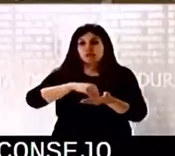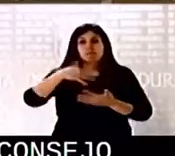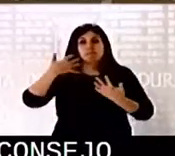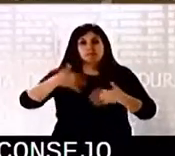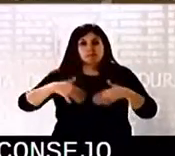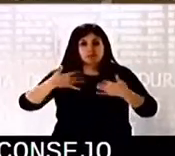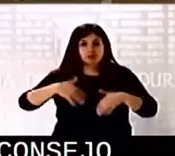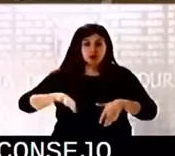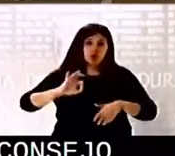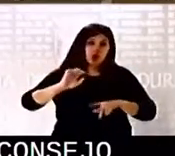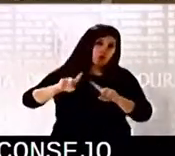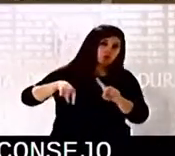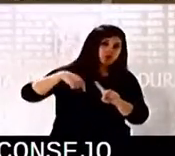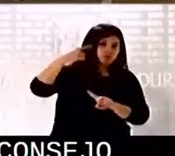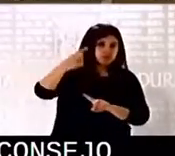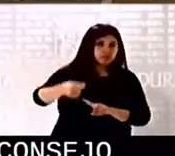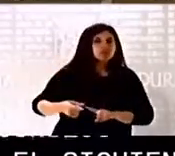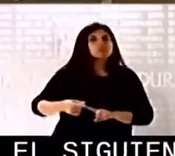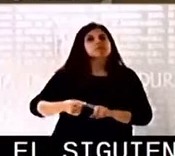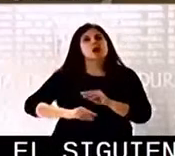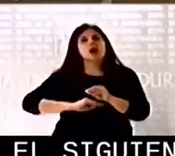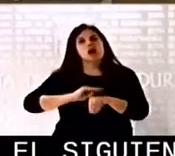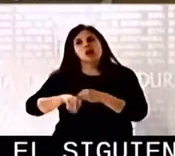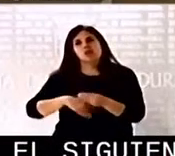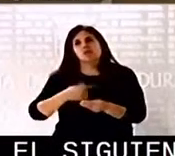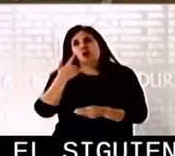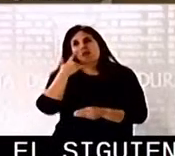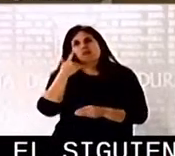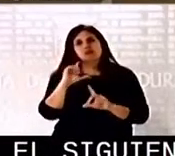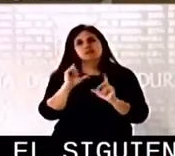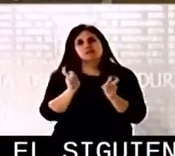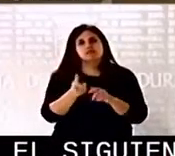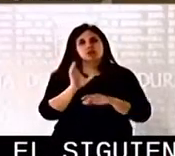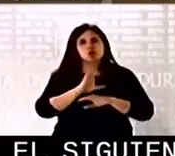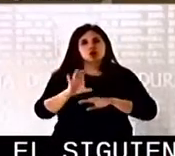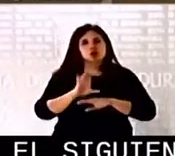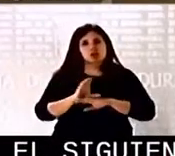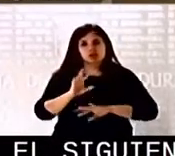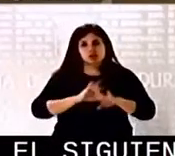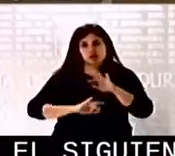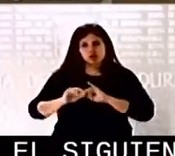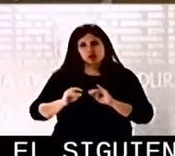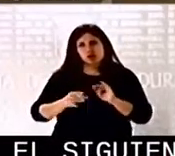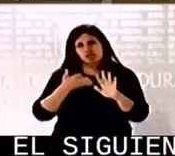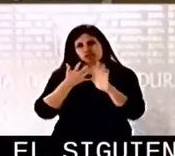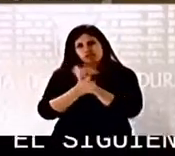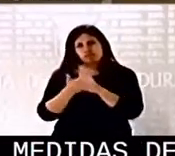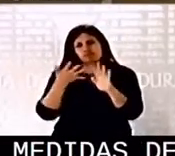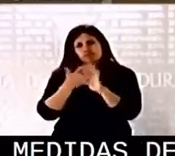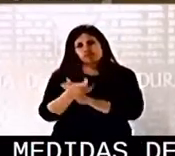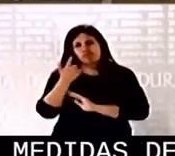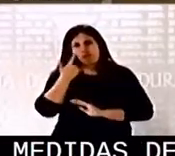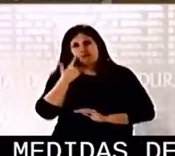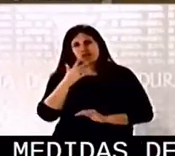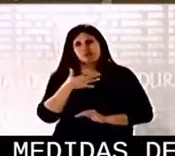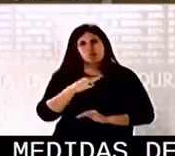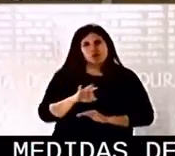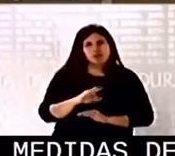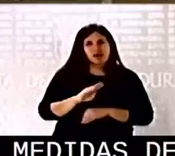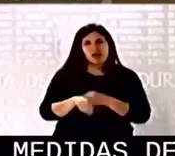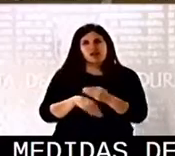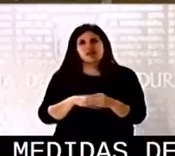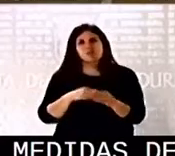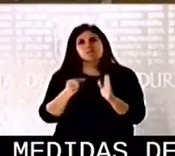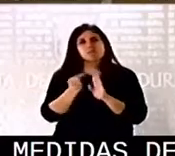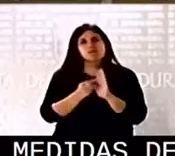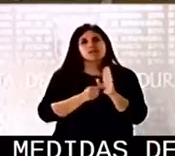o el siguiente, se irá dando cuentas y se podrá aprobar medidas de flexibilización que tendrán que ver con